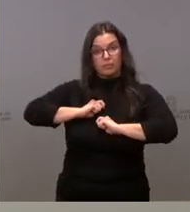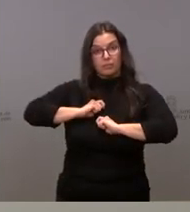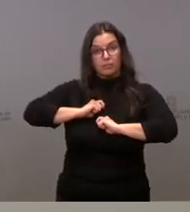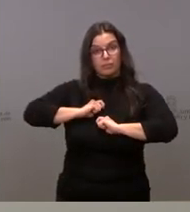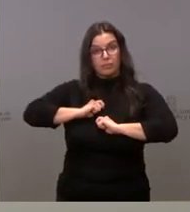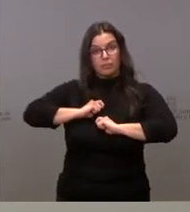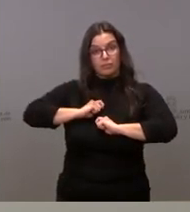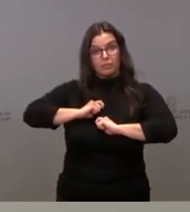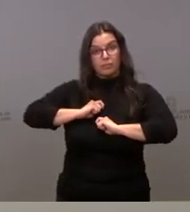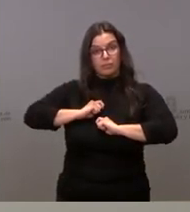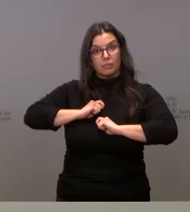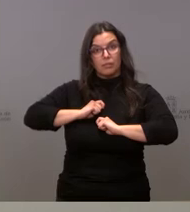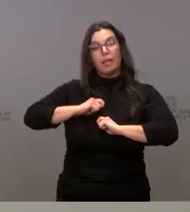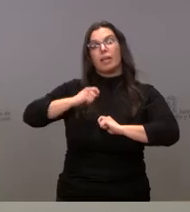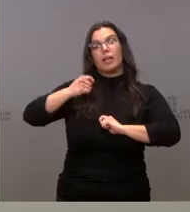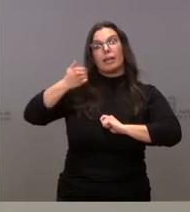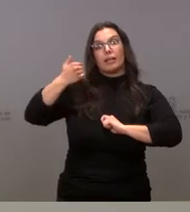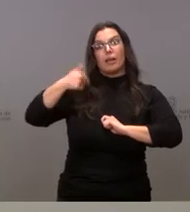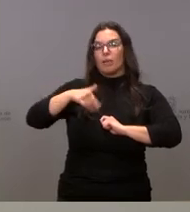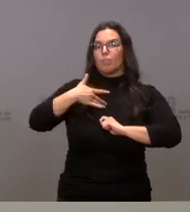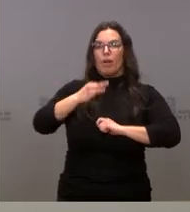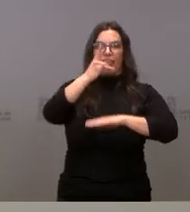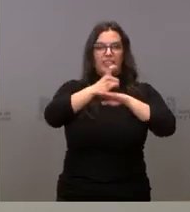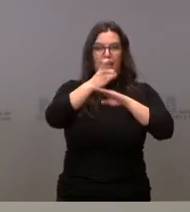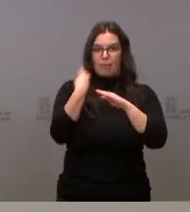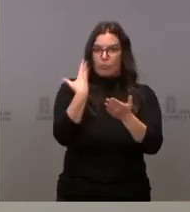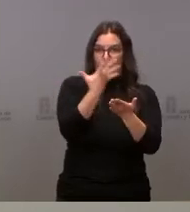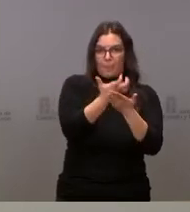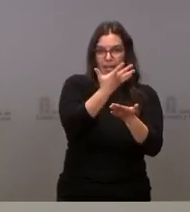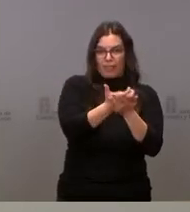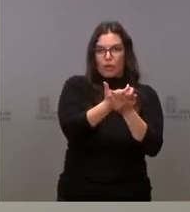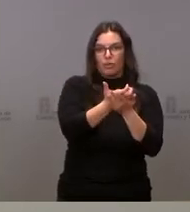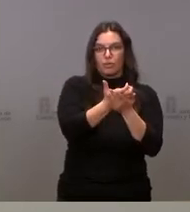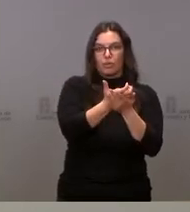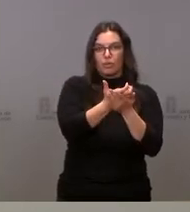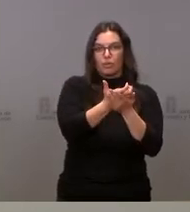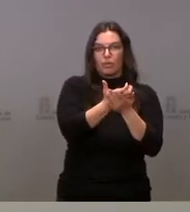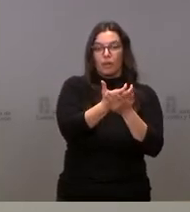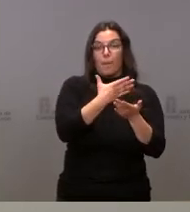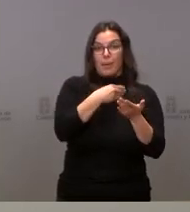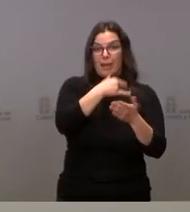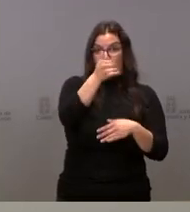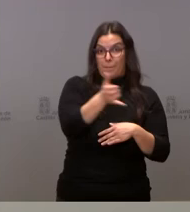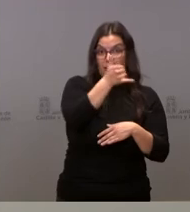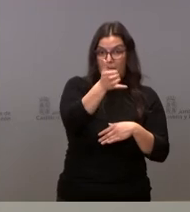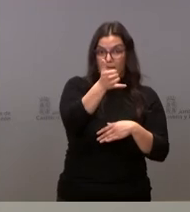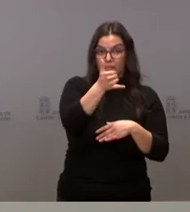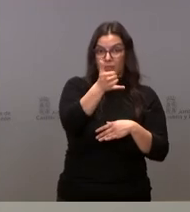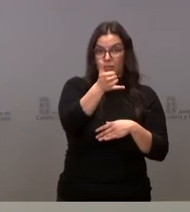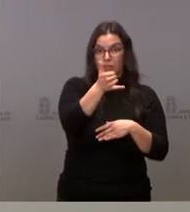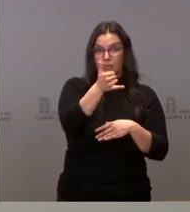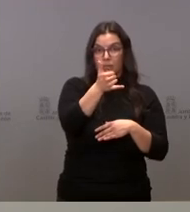deja disponible para la descarga a través de la aplicación de ese parte de baja para no